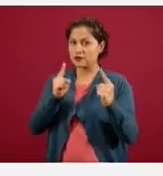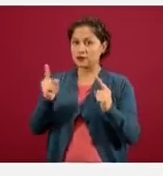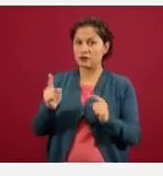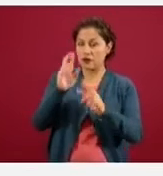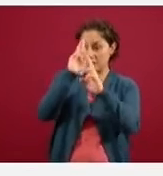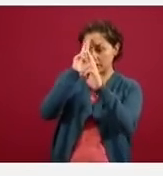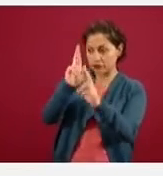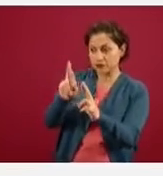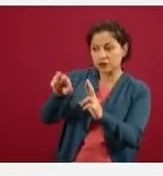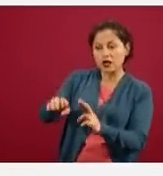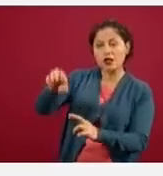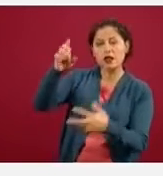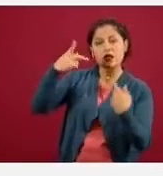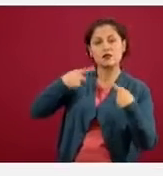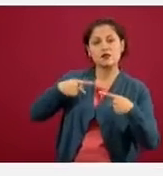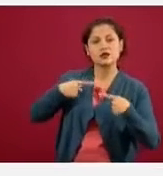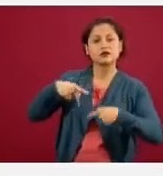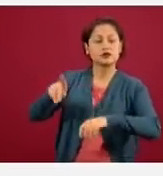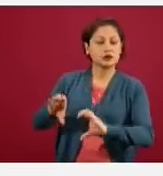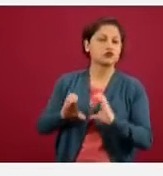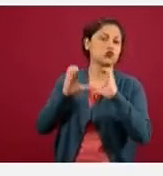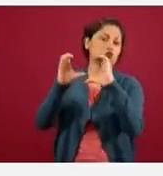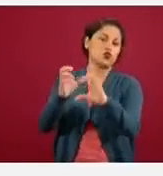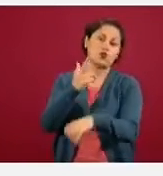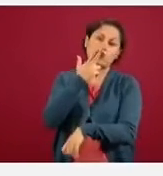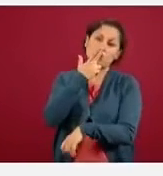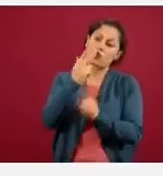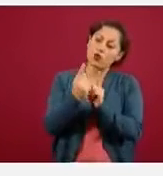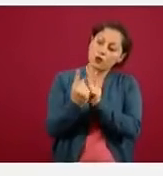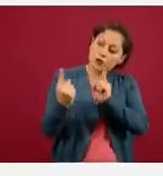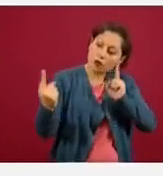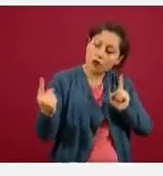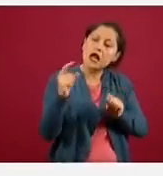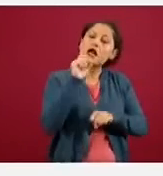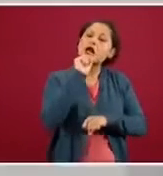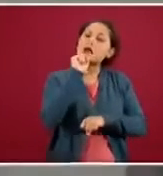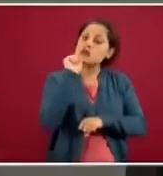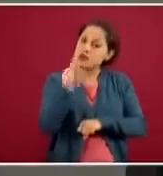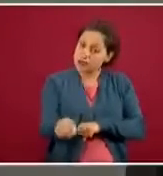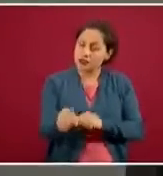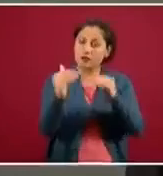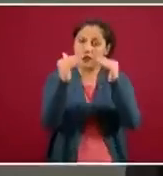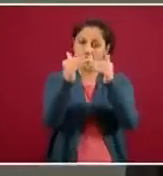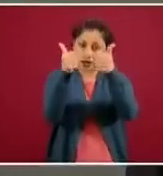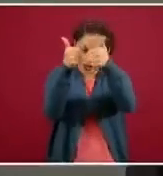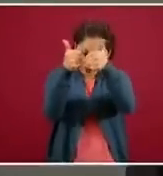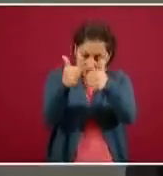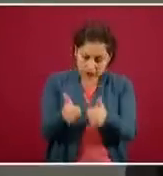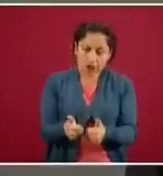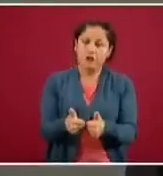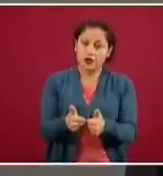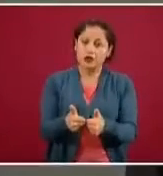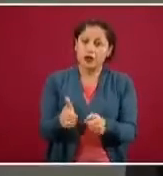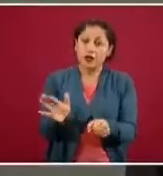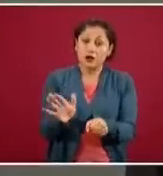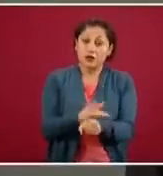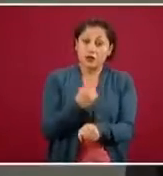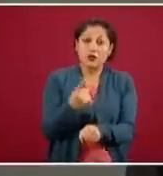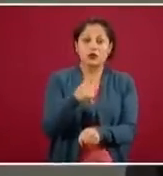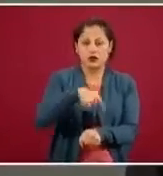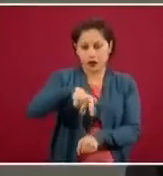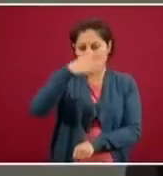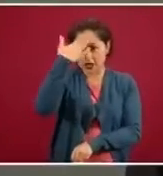edad o ya sea por las comorbilidades, a resguardarse al menos durante este tiempo en el que sabemos que va a haber un incremento